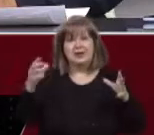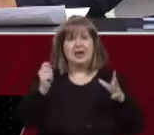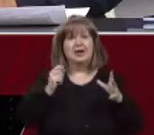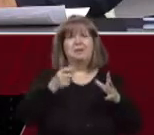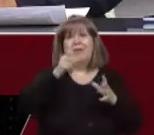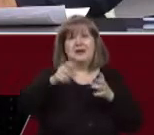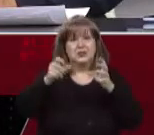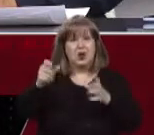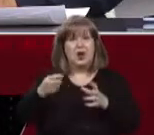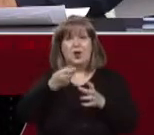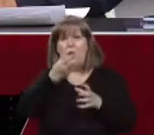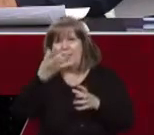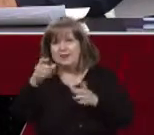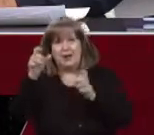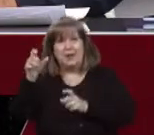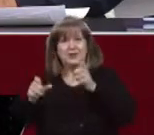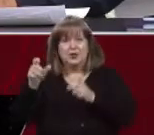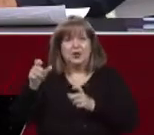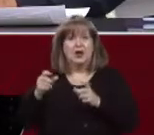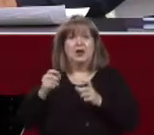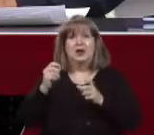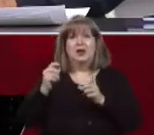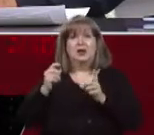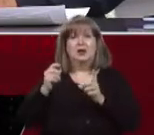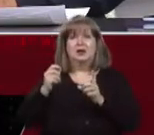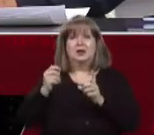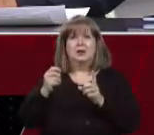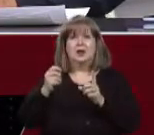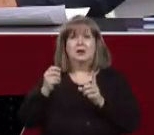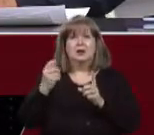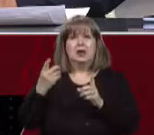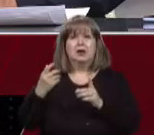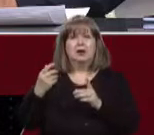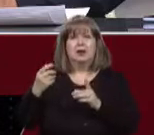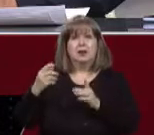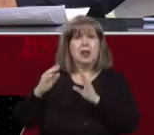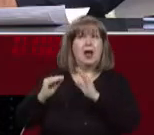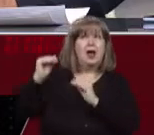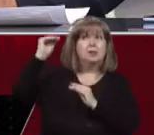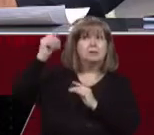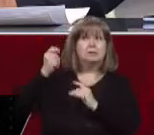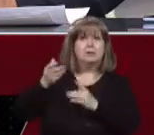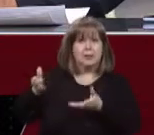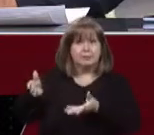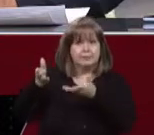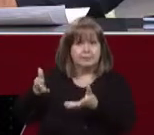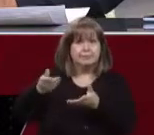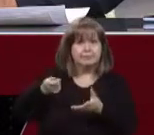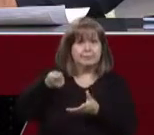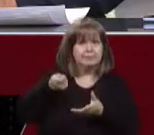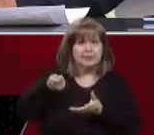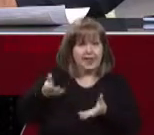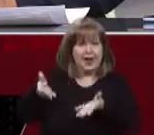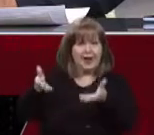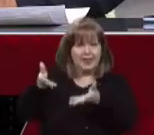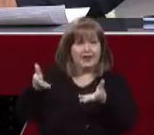con quienes se rodeaban, quién eran las personas que podrían haberlos influenciado en esto de atacar a Cristina Fernández.